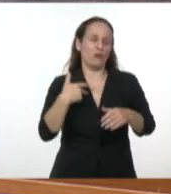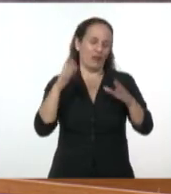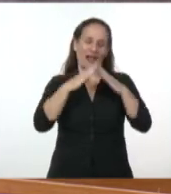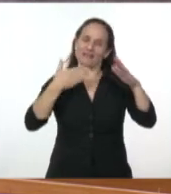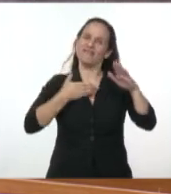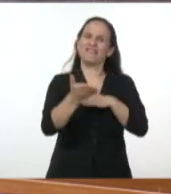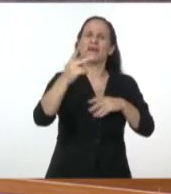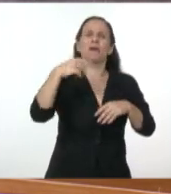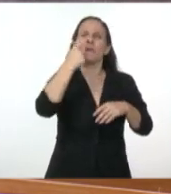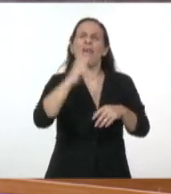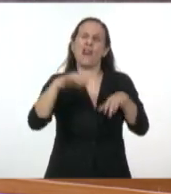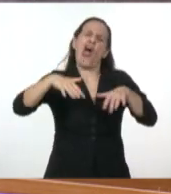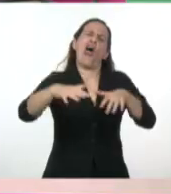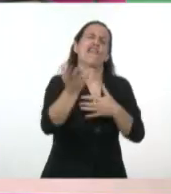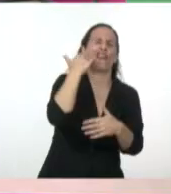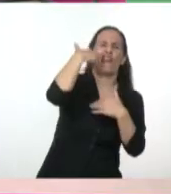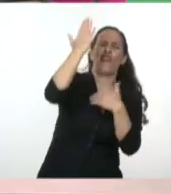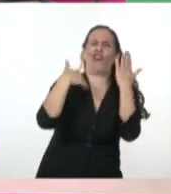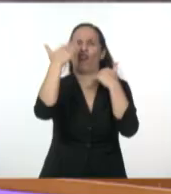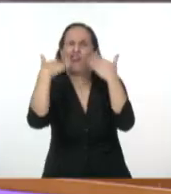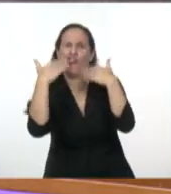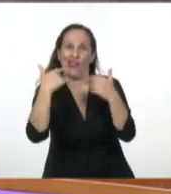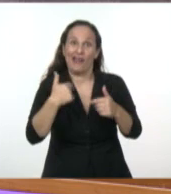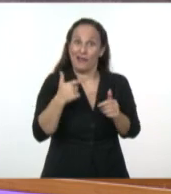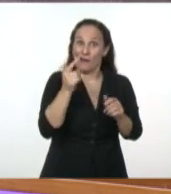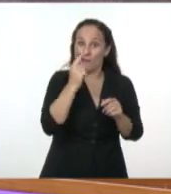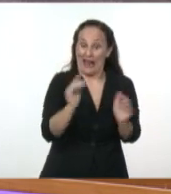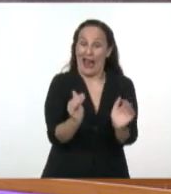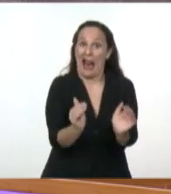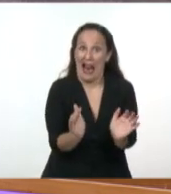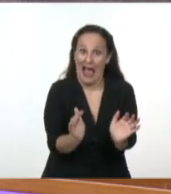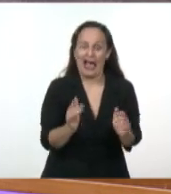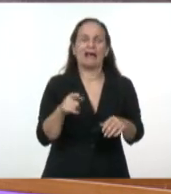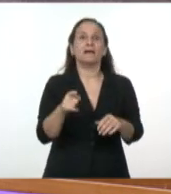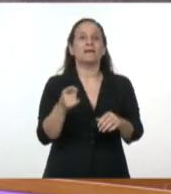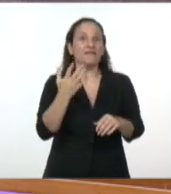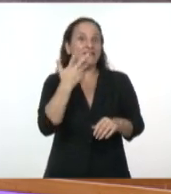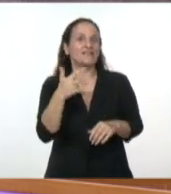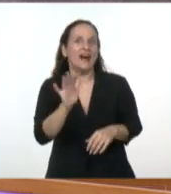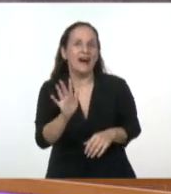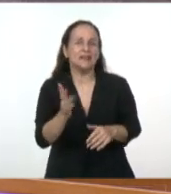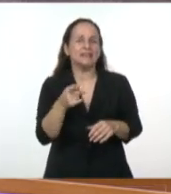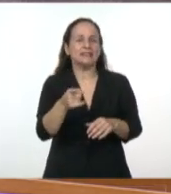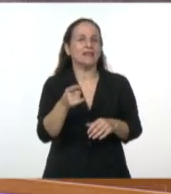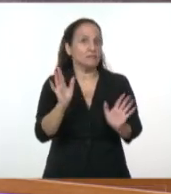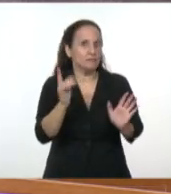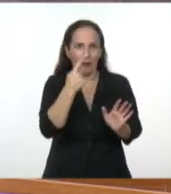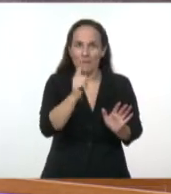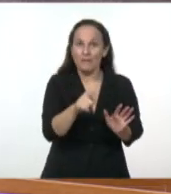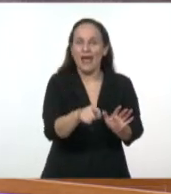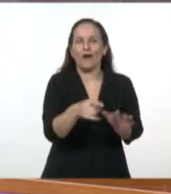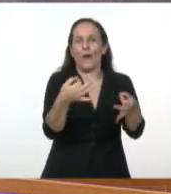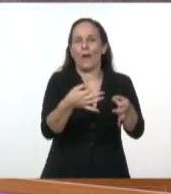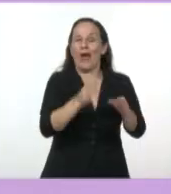perro corriendo, que me llene de baba. Igual tengo una perra muy chiquitita, no hace tanta cosa, pero me gusta eso, ¿no? Y que también pensar que los perros son ideales para